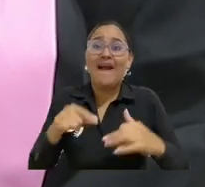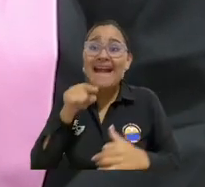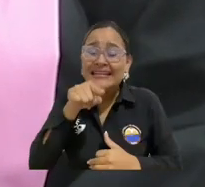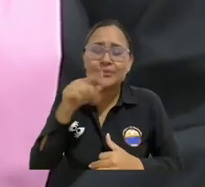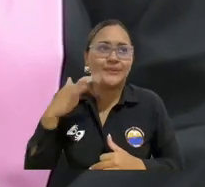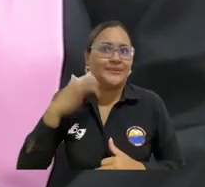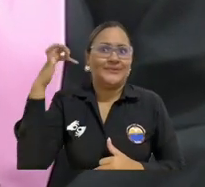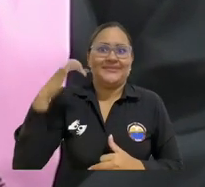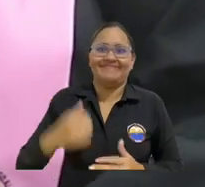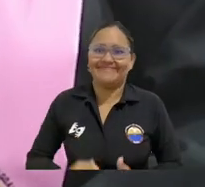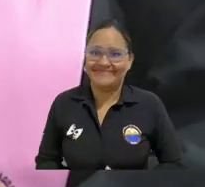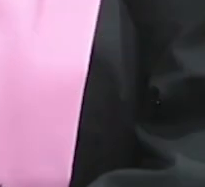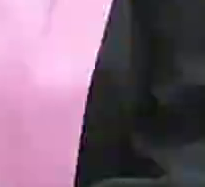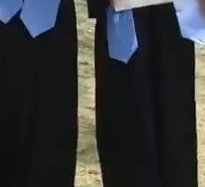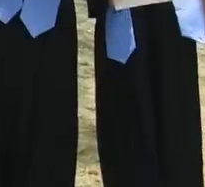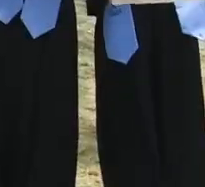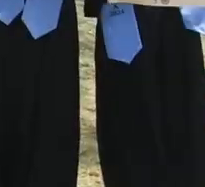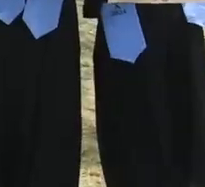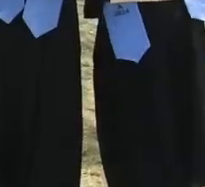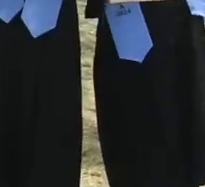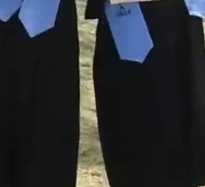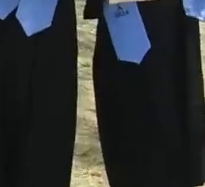tener un título profesional.